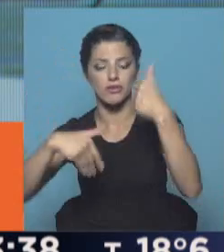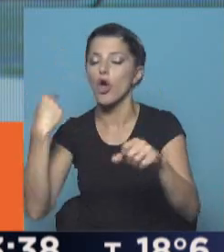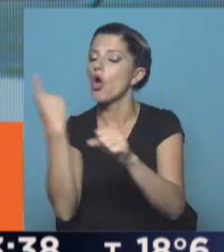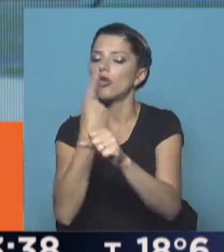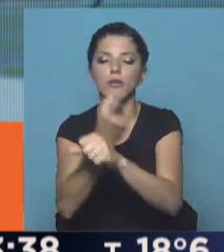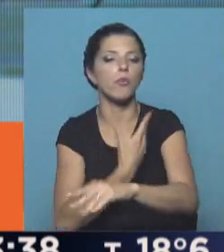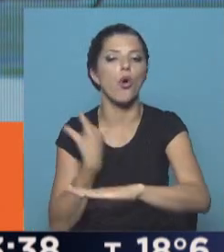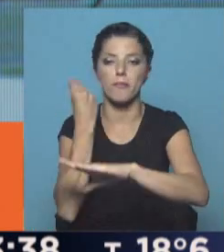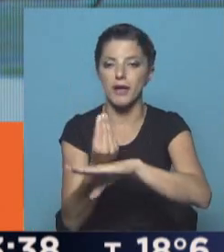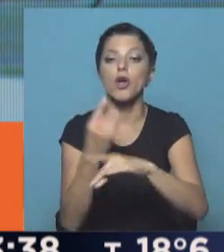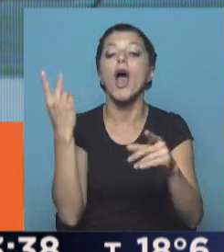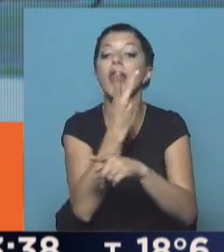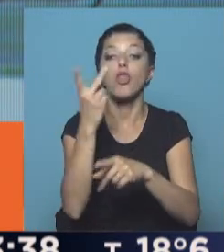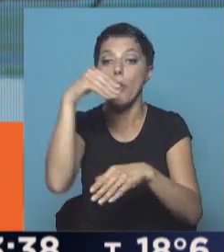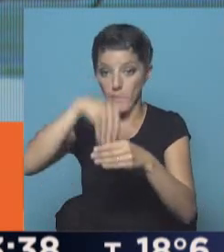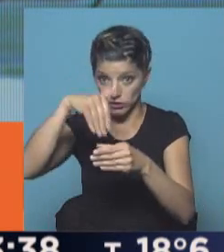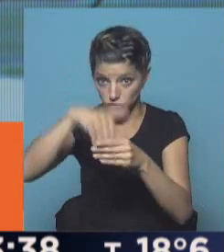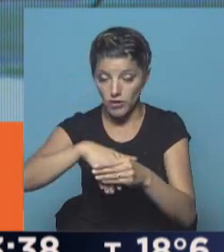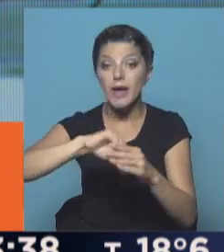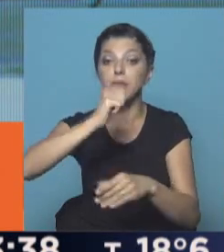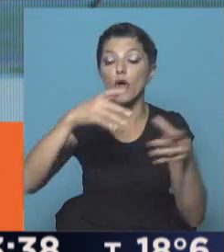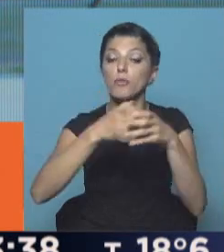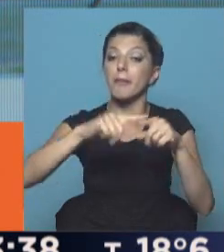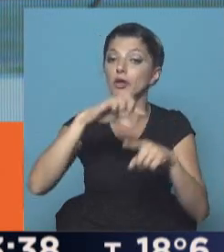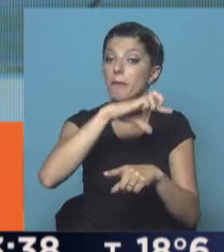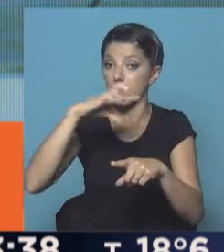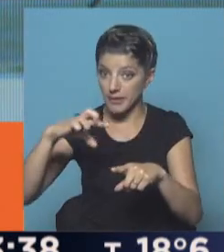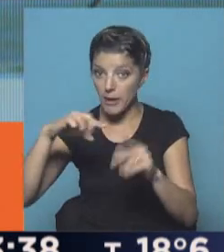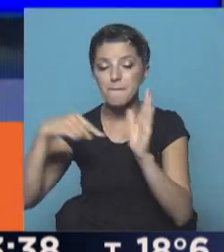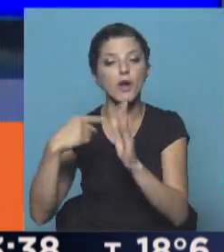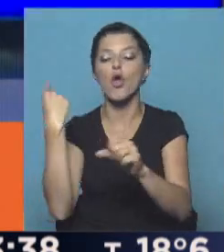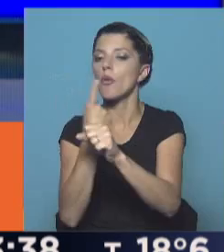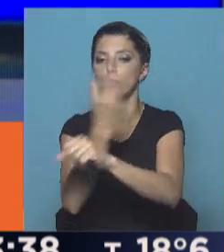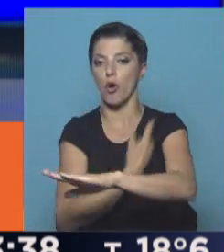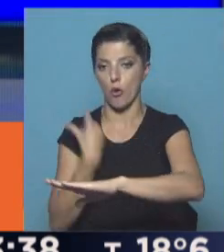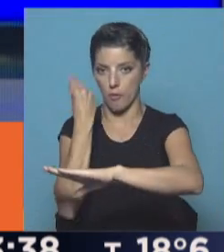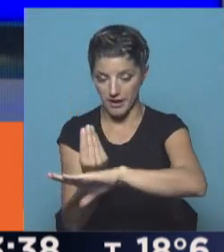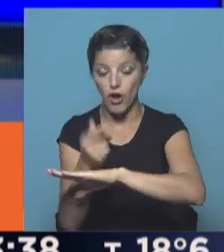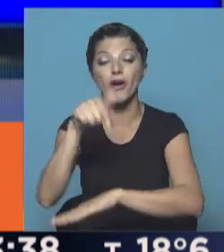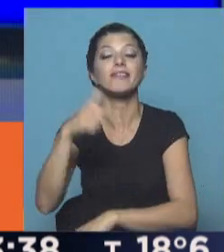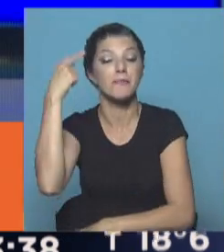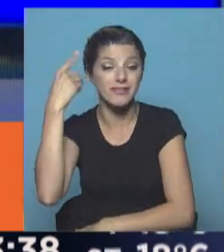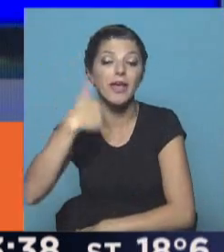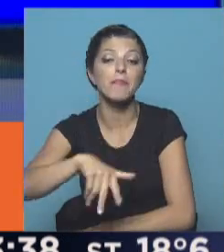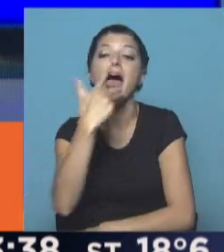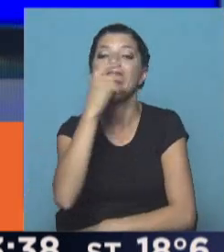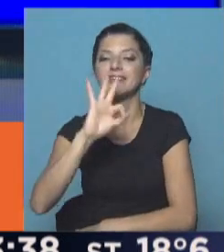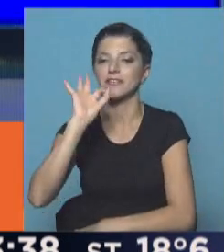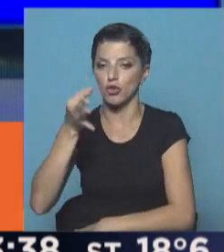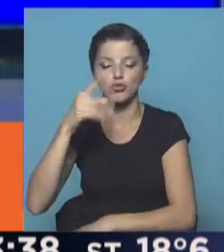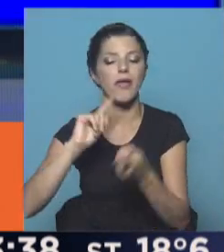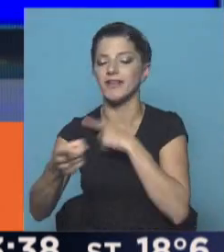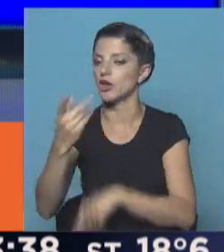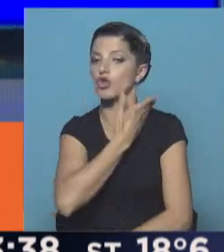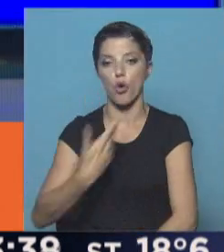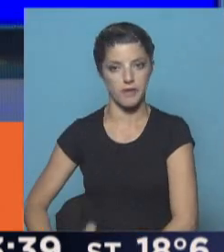ganó ambas elecciones y lo que se supone hoy es que el 30 de octubre habrá gobierno en España, es decir, que no habrá nuevas elecciones.